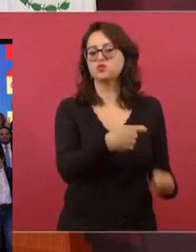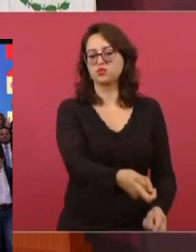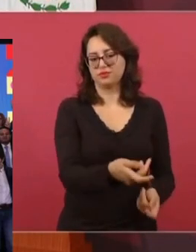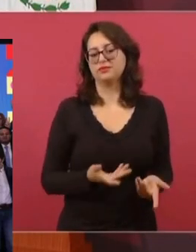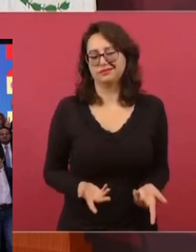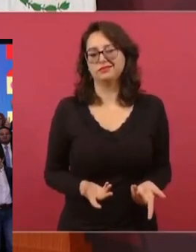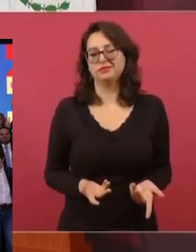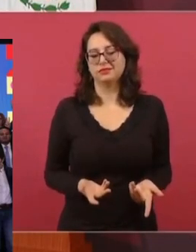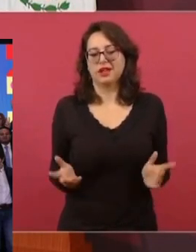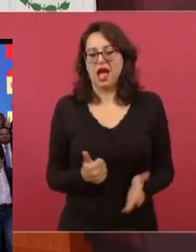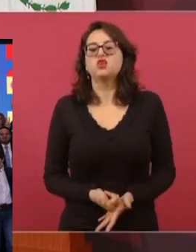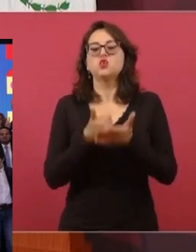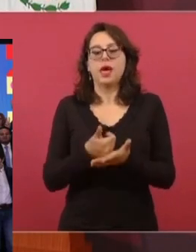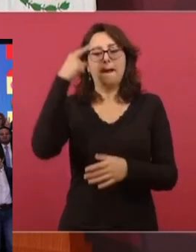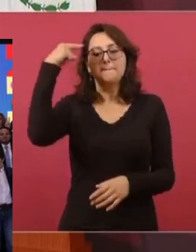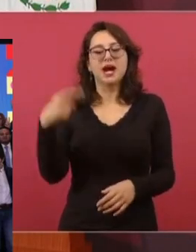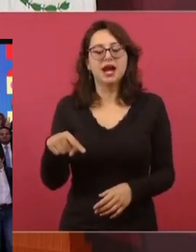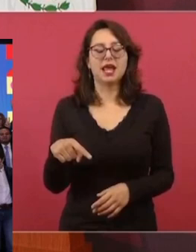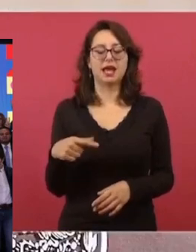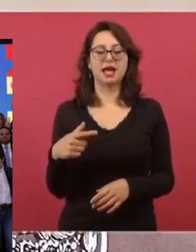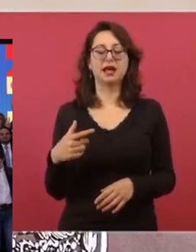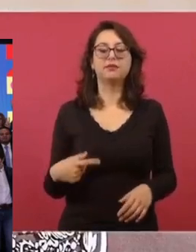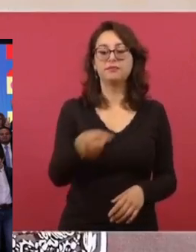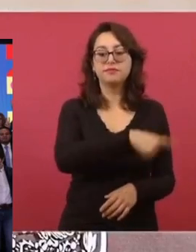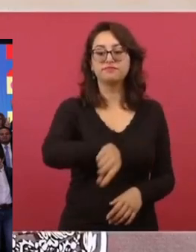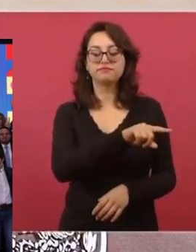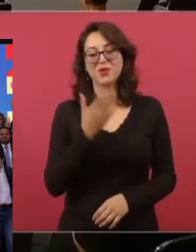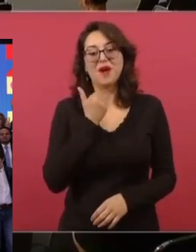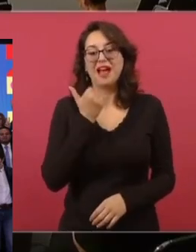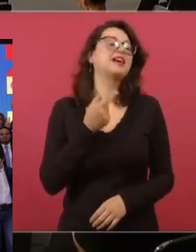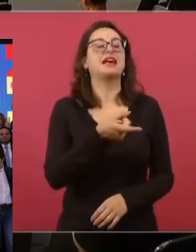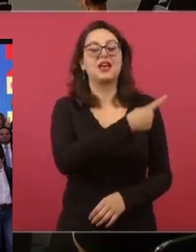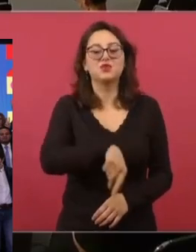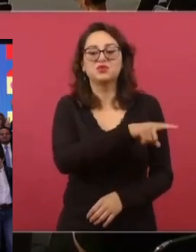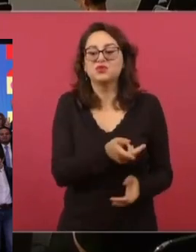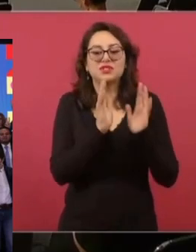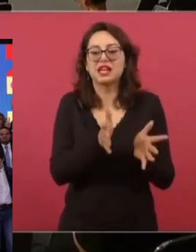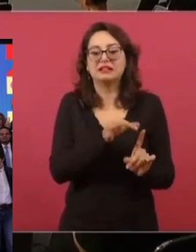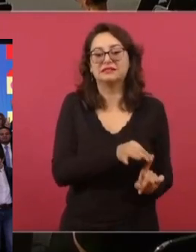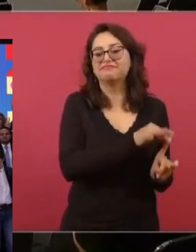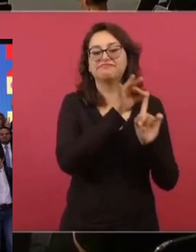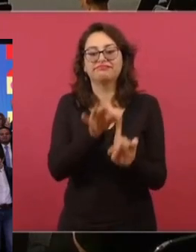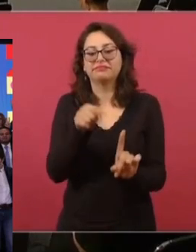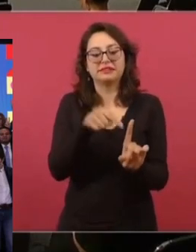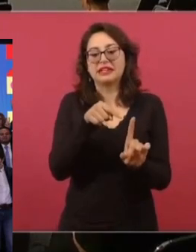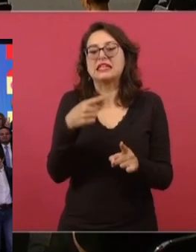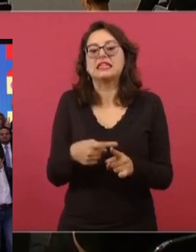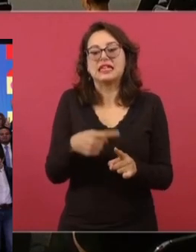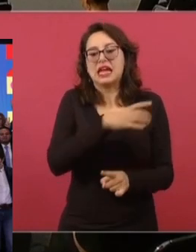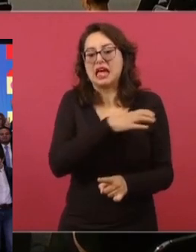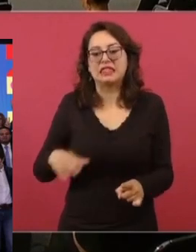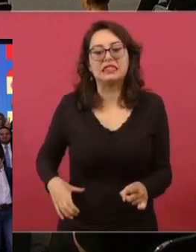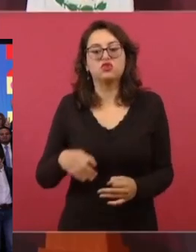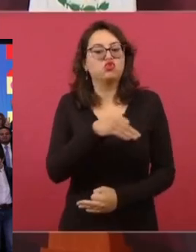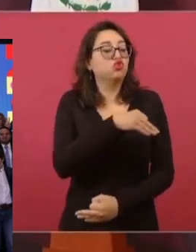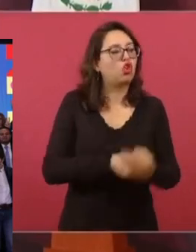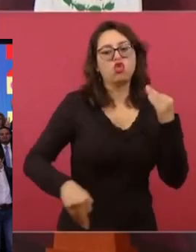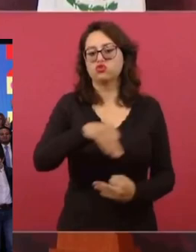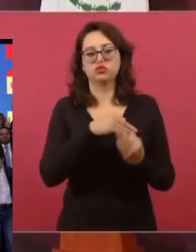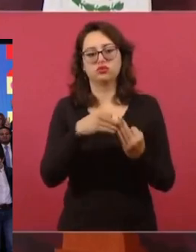les va a dar la posibilidad de tener una pluri. Y todo esto va acompañado del aparato, de los